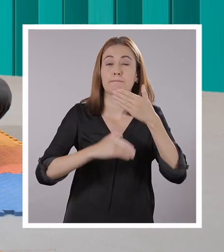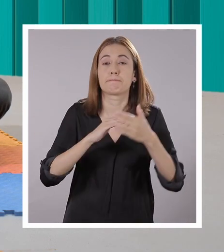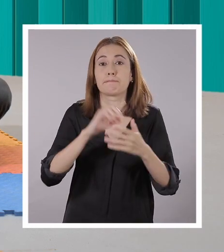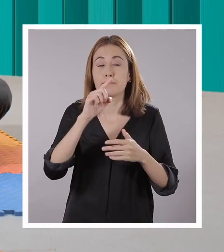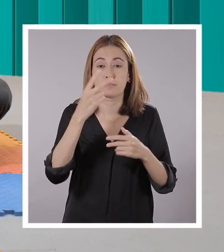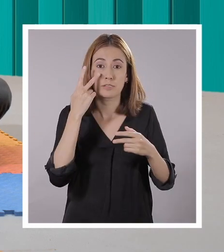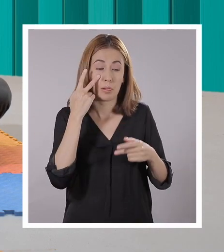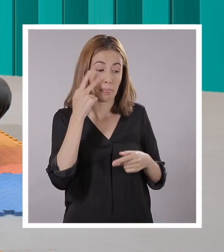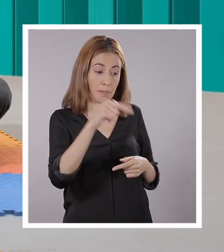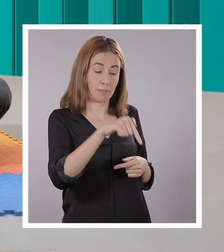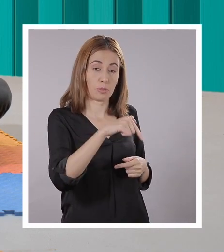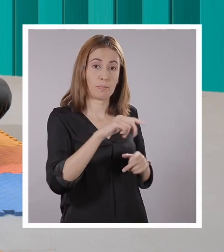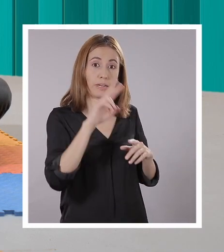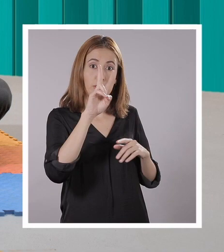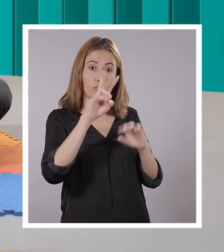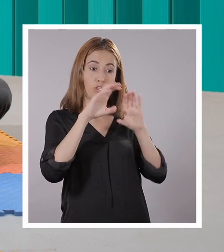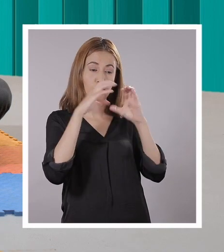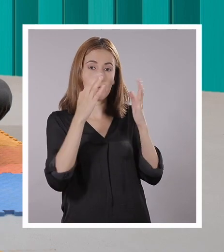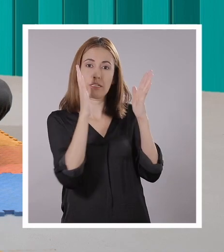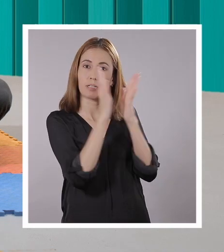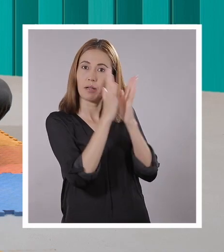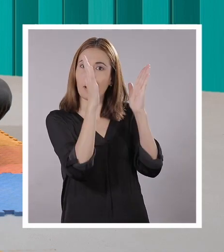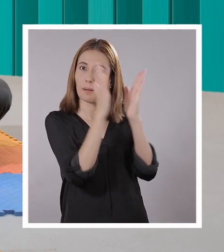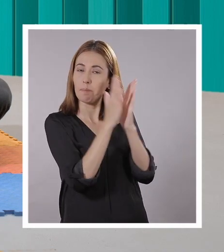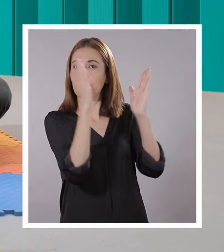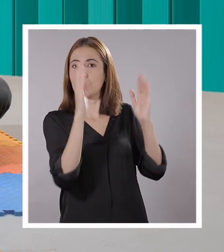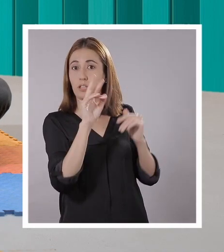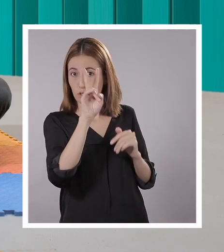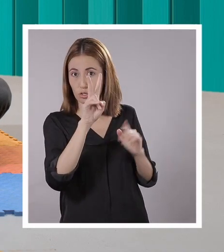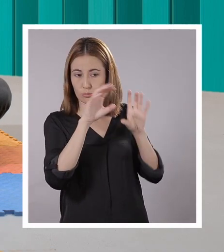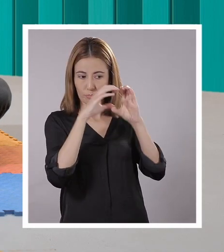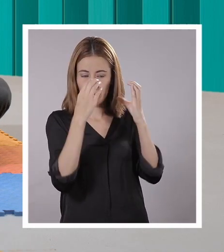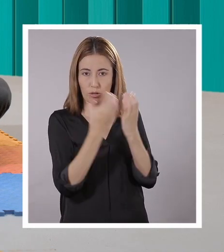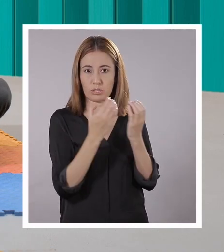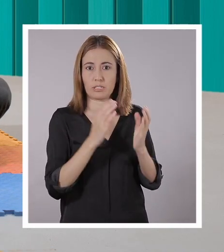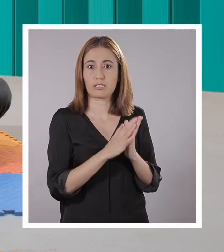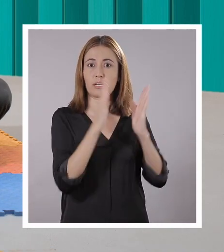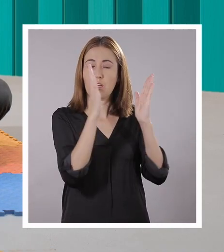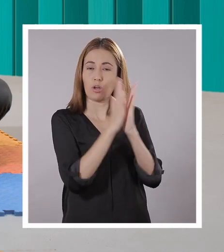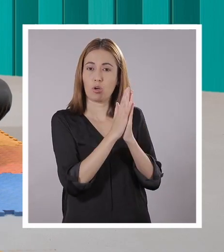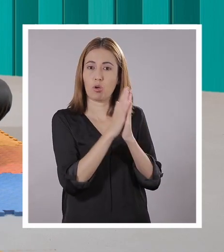ritmo. Cuando tú mires dos pelotas, vamos a hacer dos aplausos.